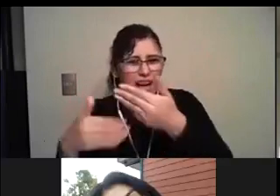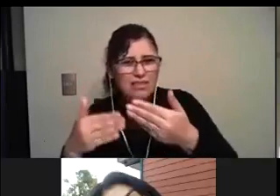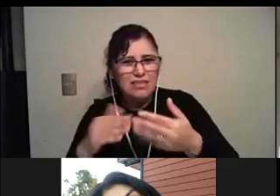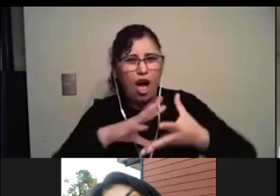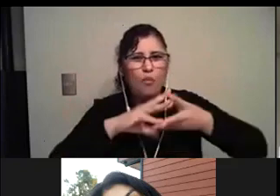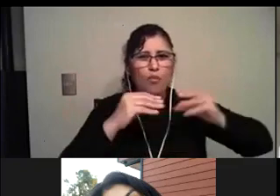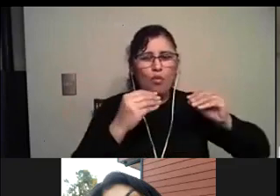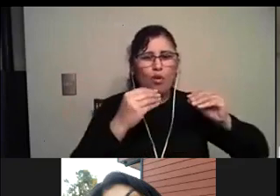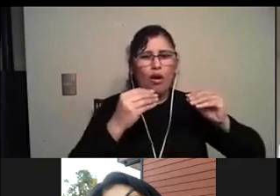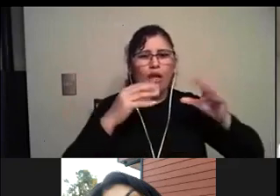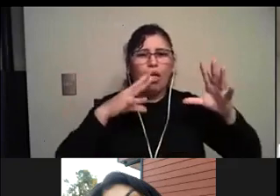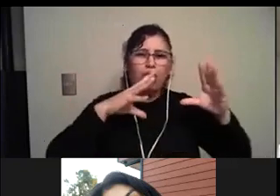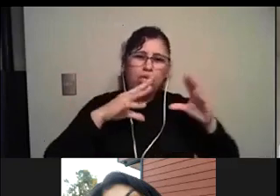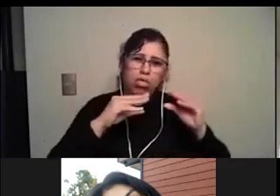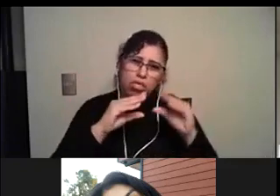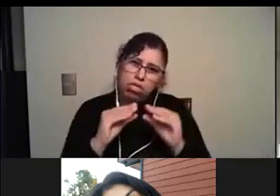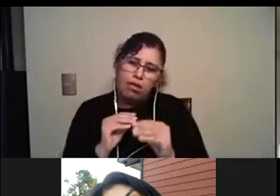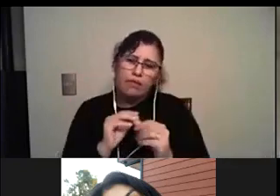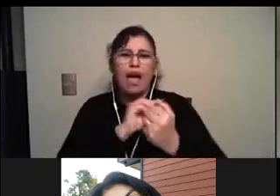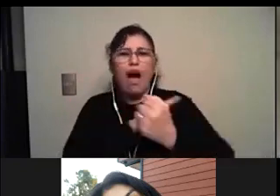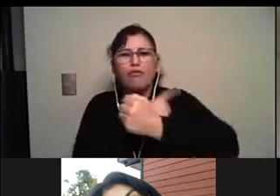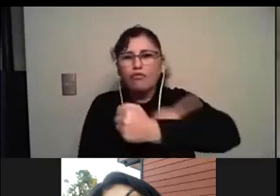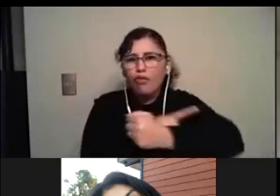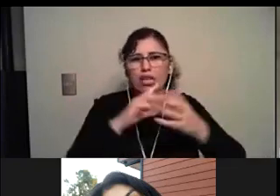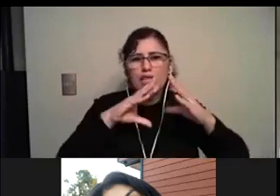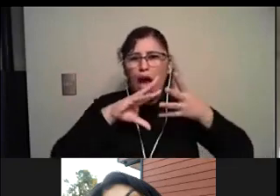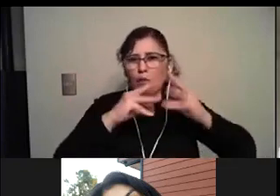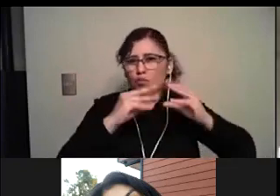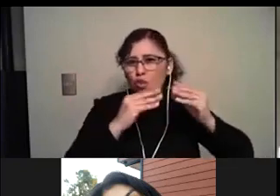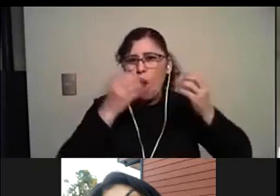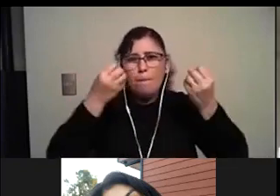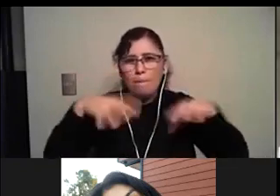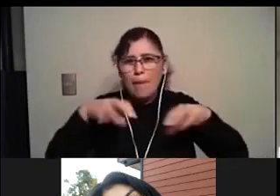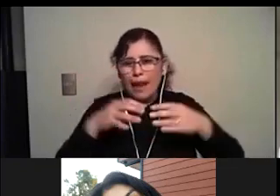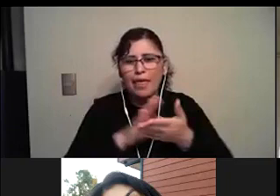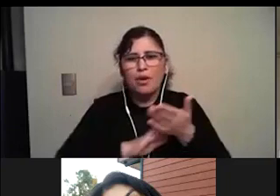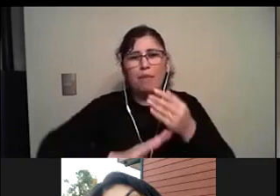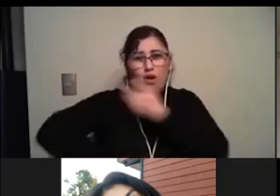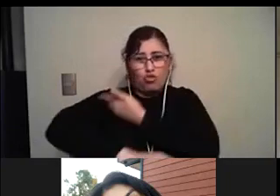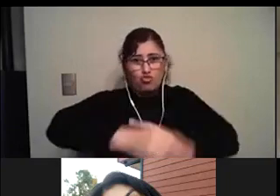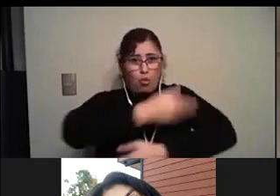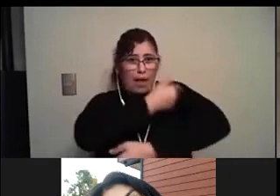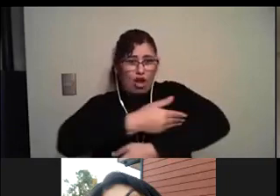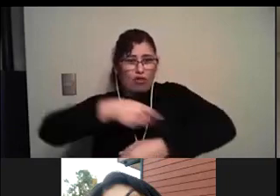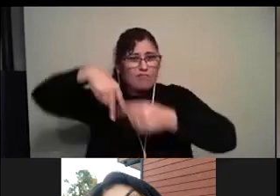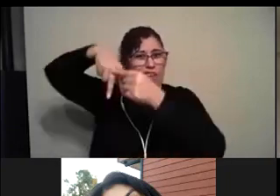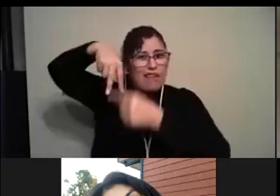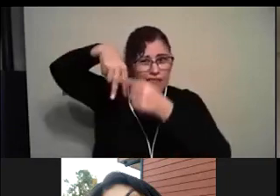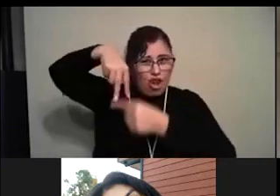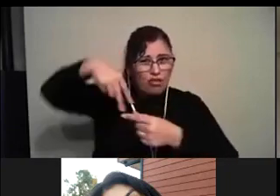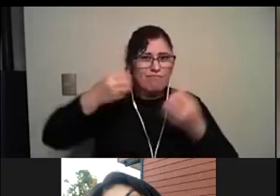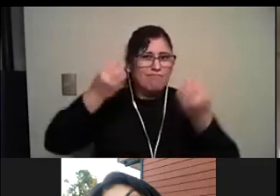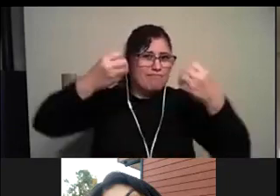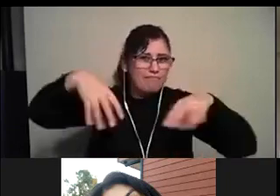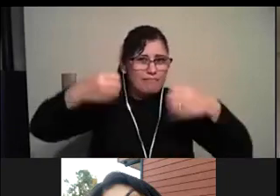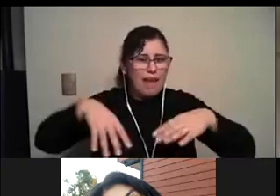perdiendo, no sé si tono sí, fuerza muscular ujú, por ejemplo, miembros superiores, sí, inferiores, correcto.